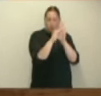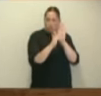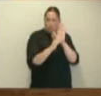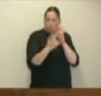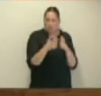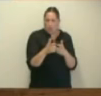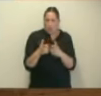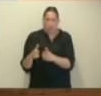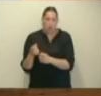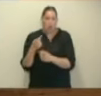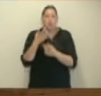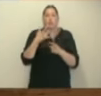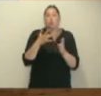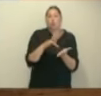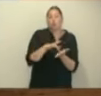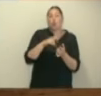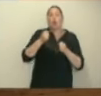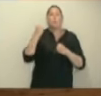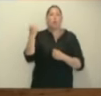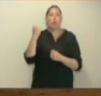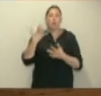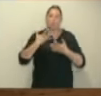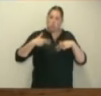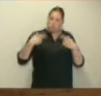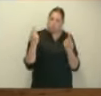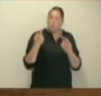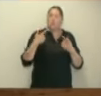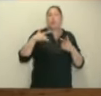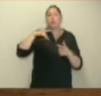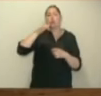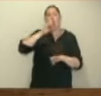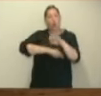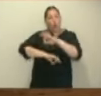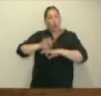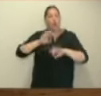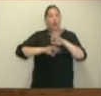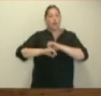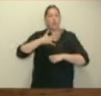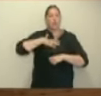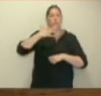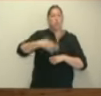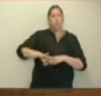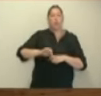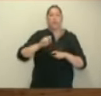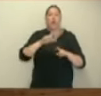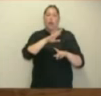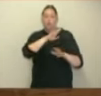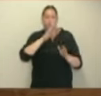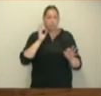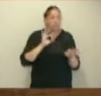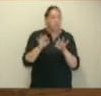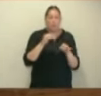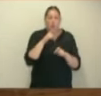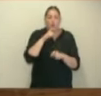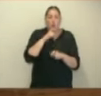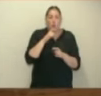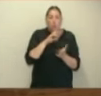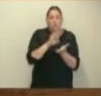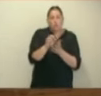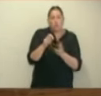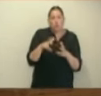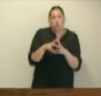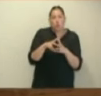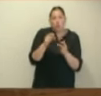destinadas a garantizar la facultad de los poderes públicos a la hora de organizar la provisión de los servicios sociales públicos y